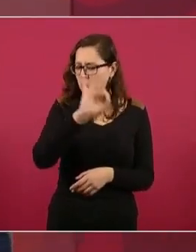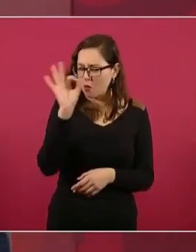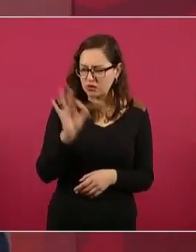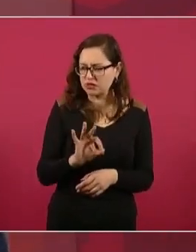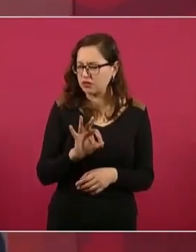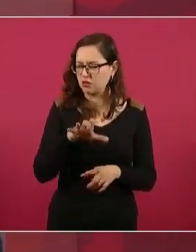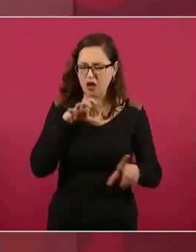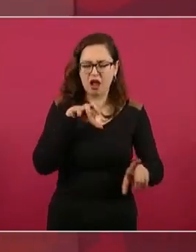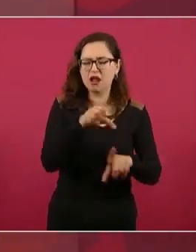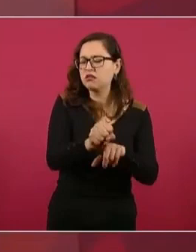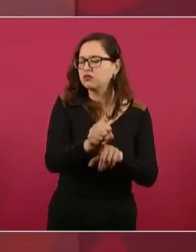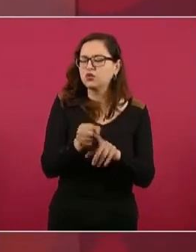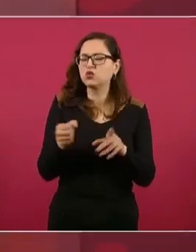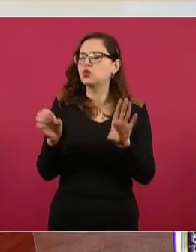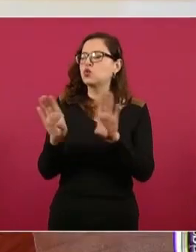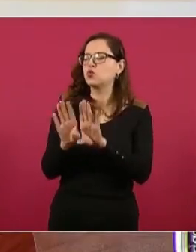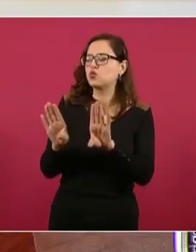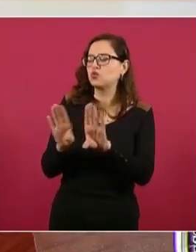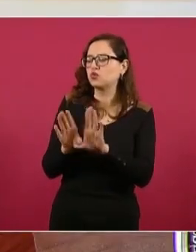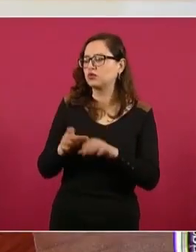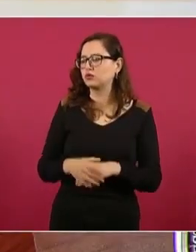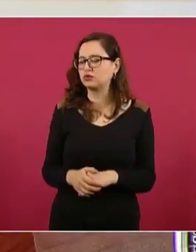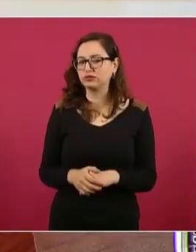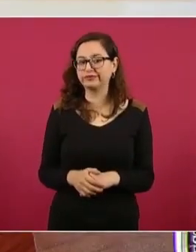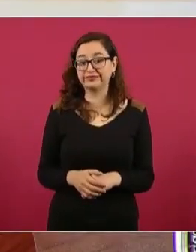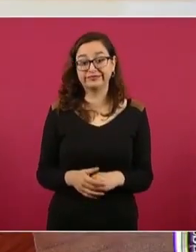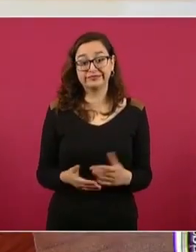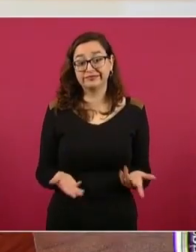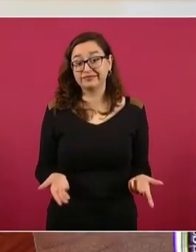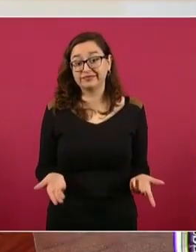necesitamos hacer acuerdos